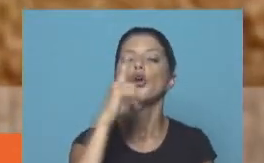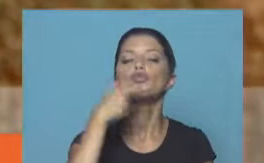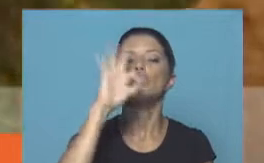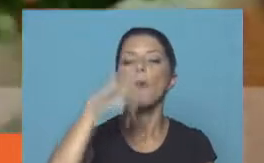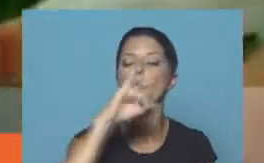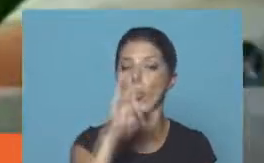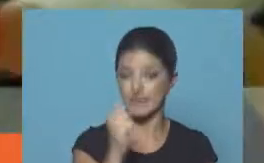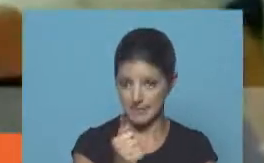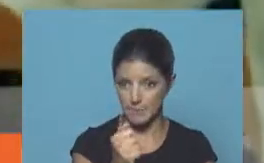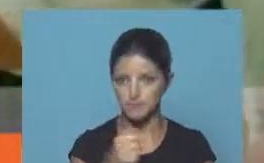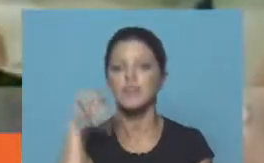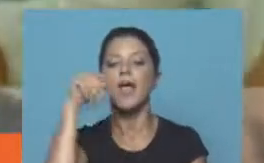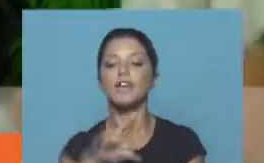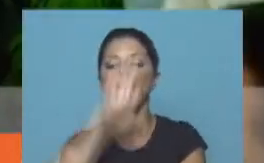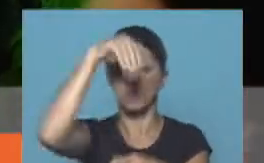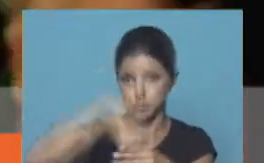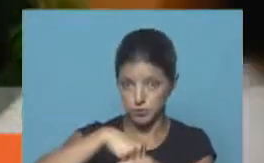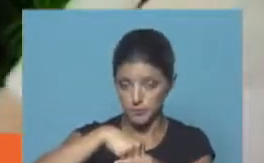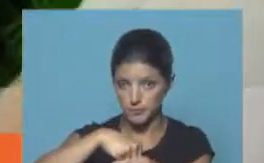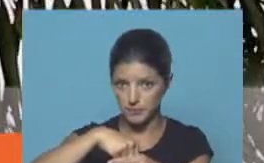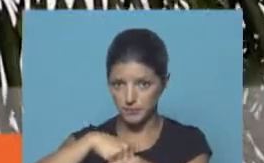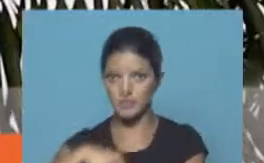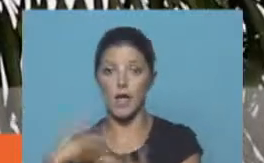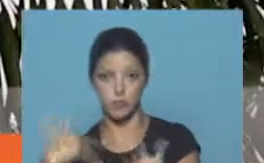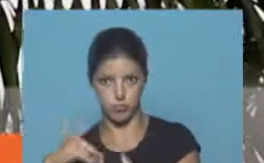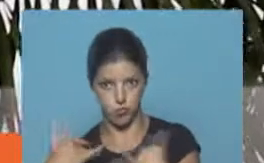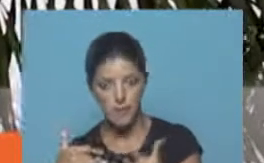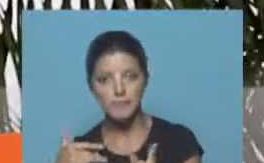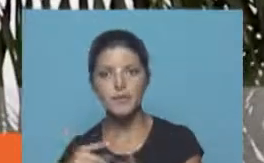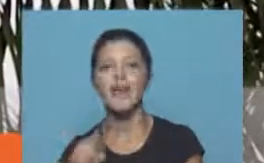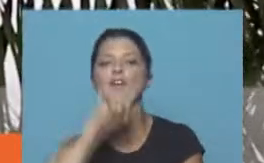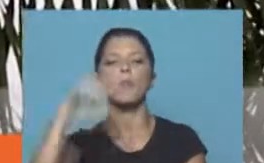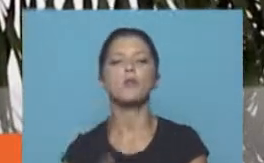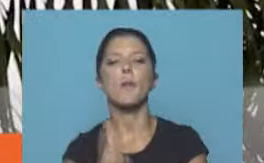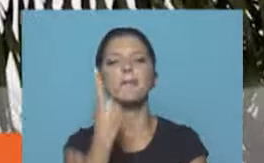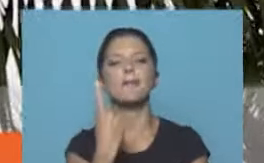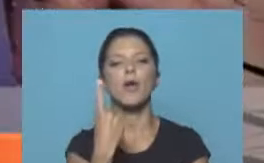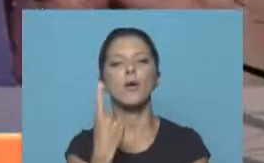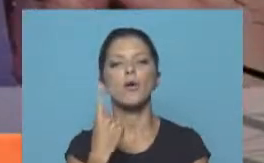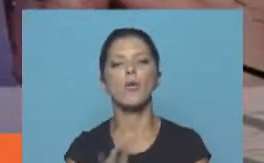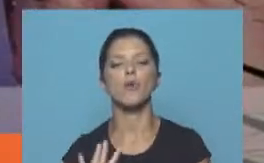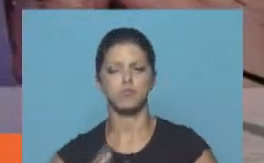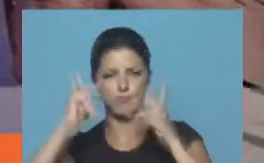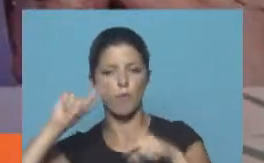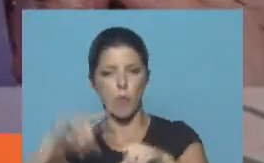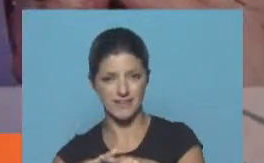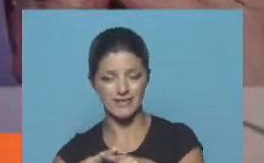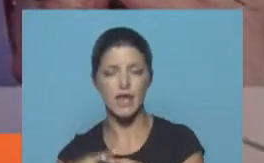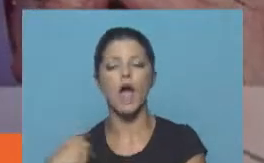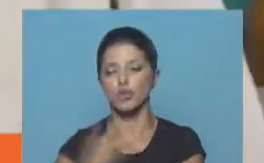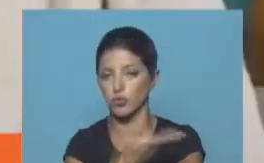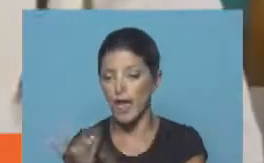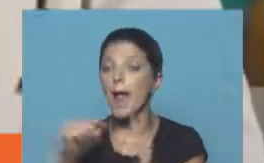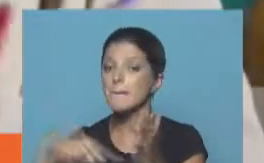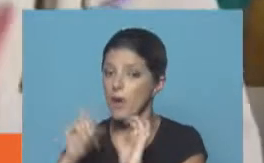incorporación a las decisiones ejecutivas, con un protagonismo incuestionable, tuvo que ver principalmente con una agresiva política social, pero